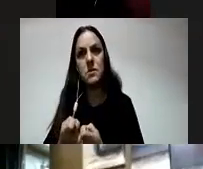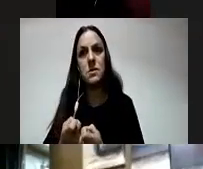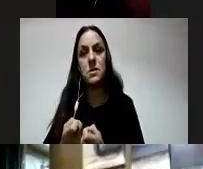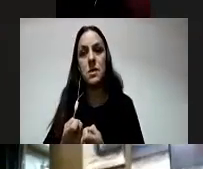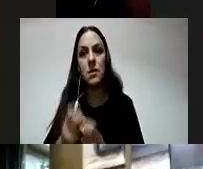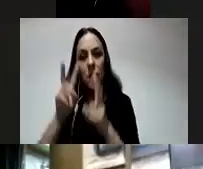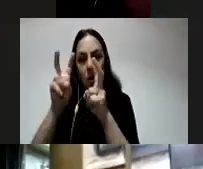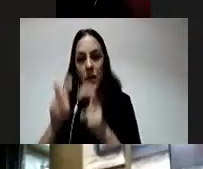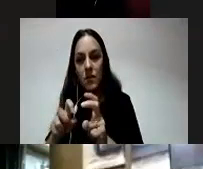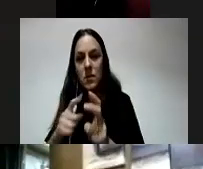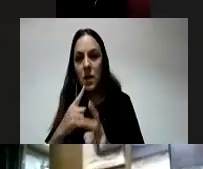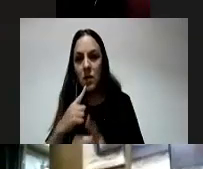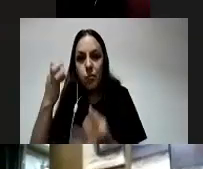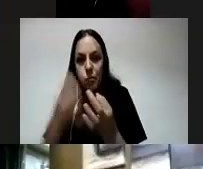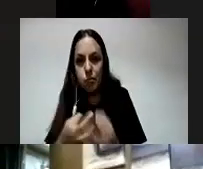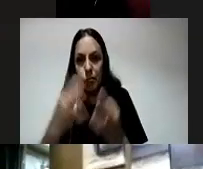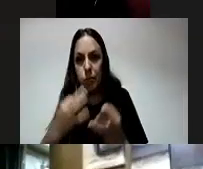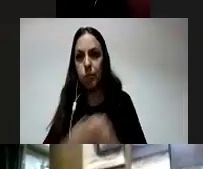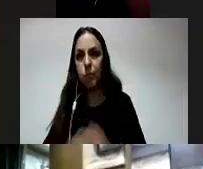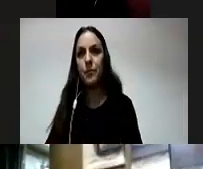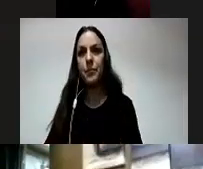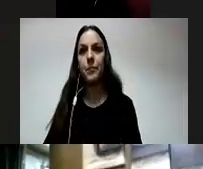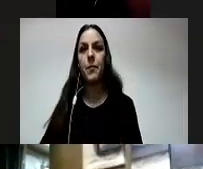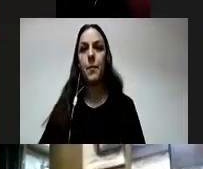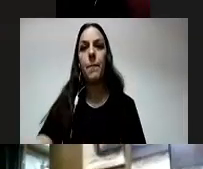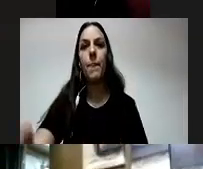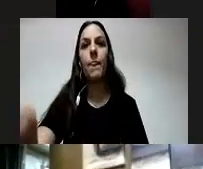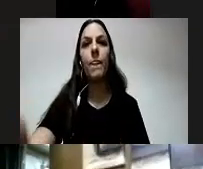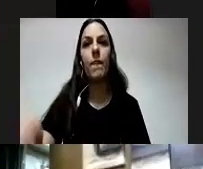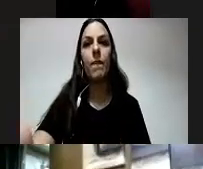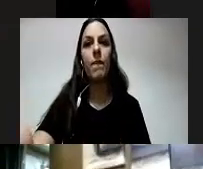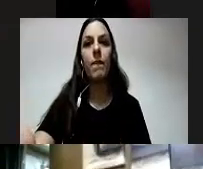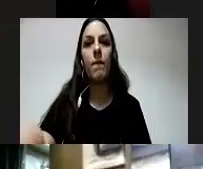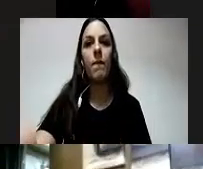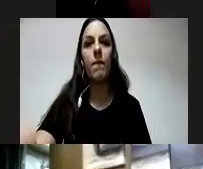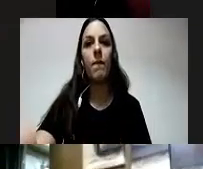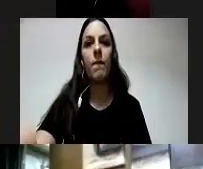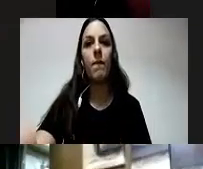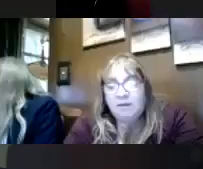Es importantísimo los fallos 306-400 y el fallo